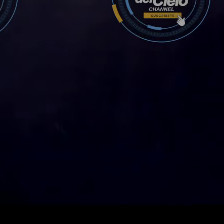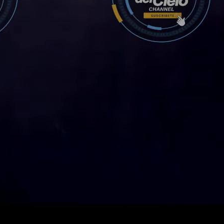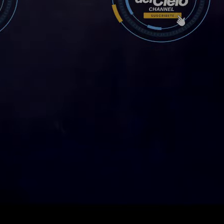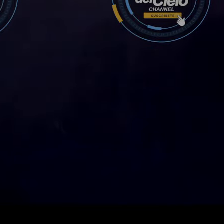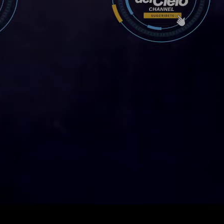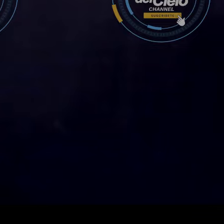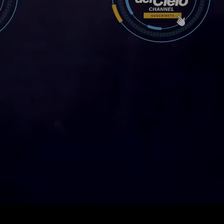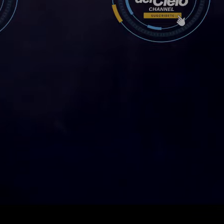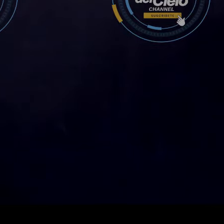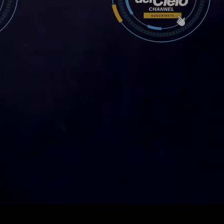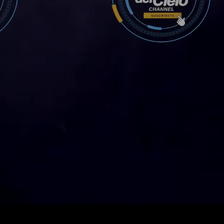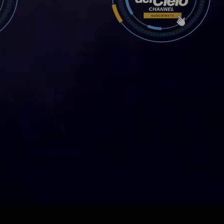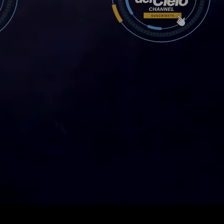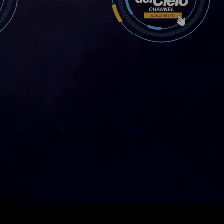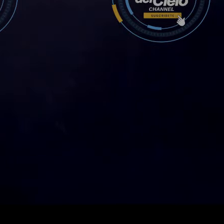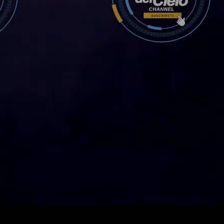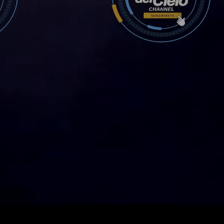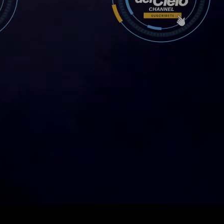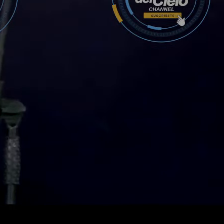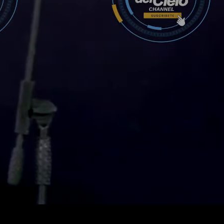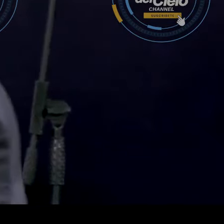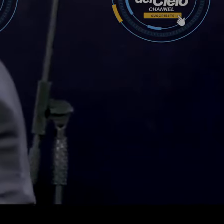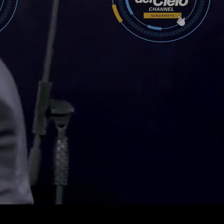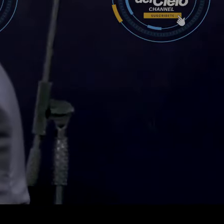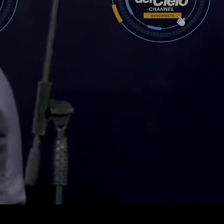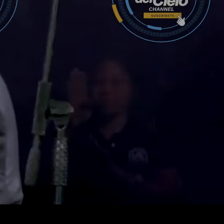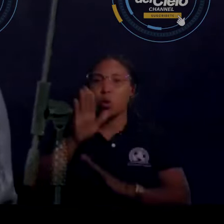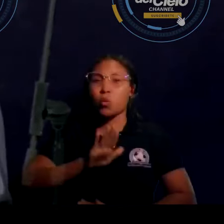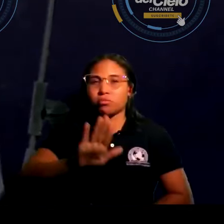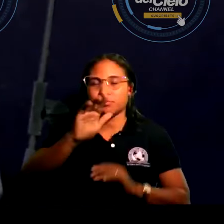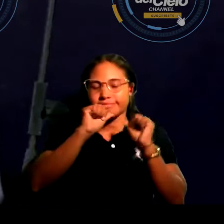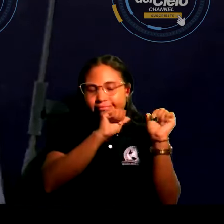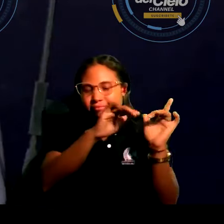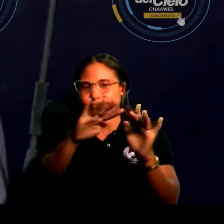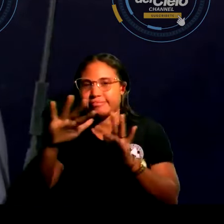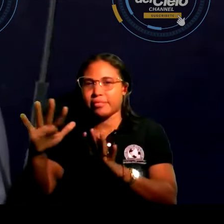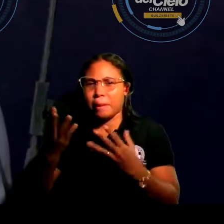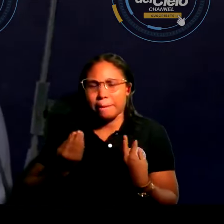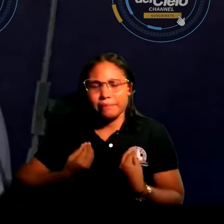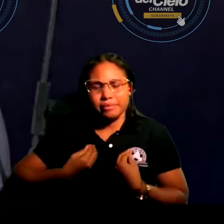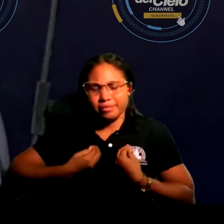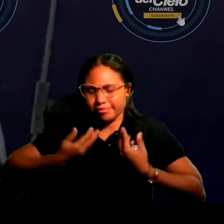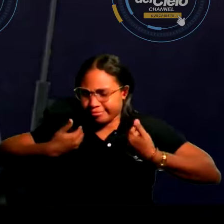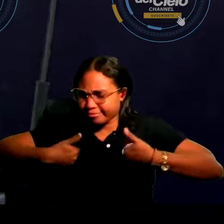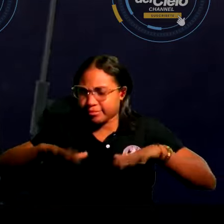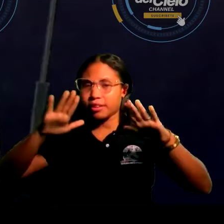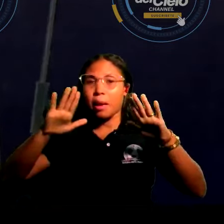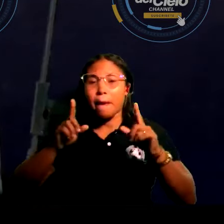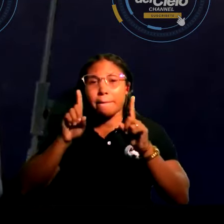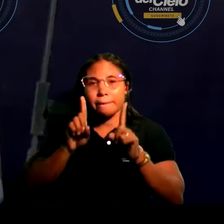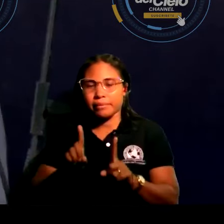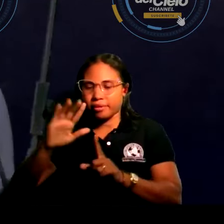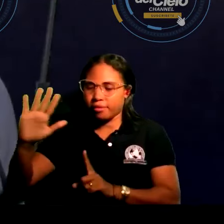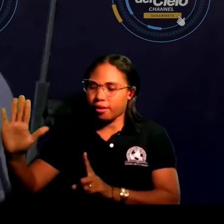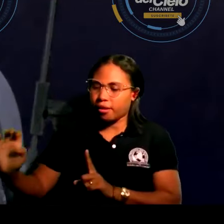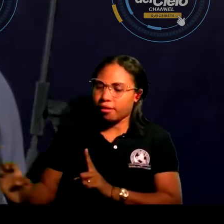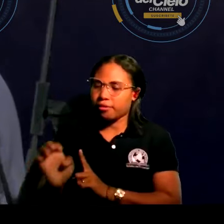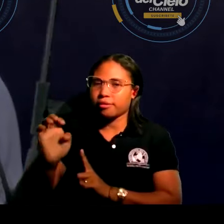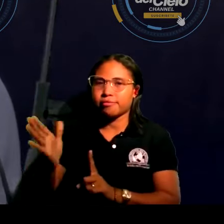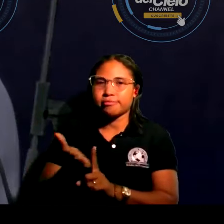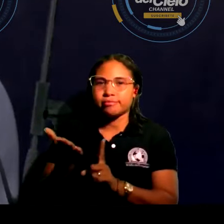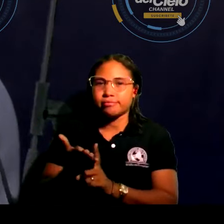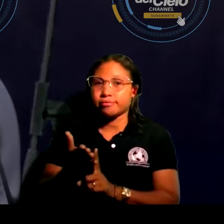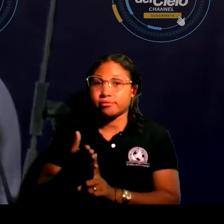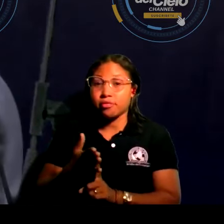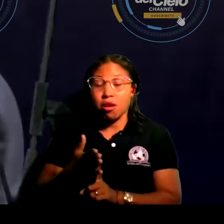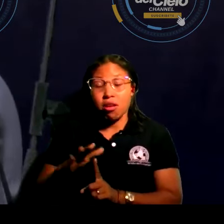ser prosperado, usted va a ser bendecido, viva como quiera. Pero el evangelio de Cristo no es ese. Lo